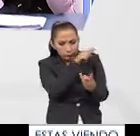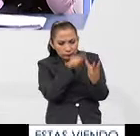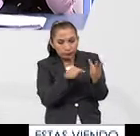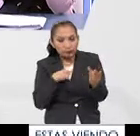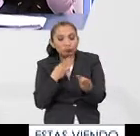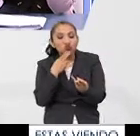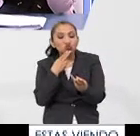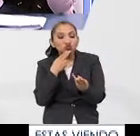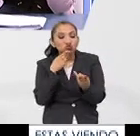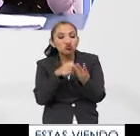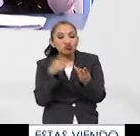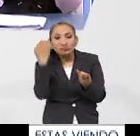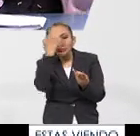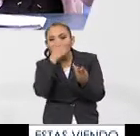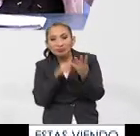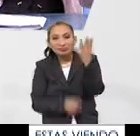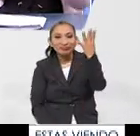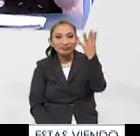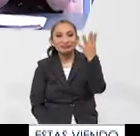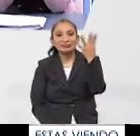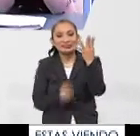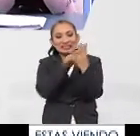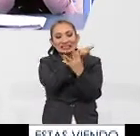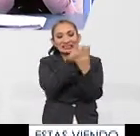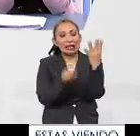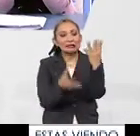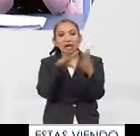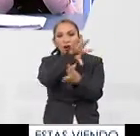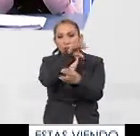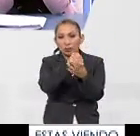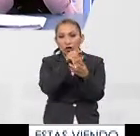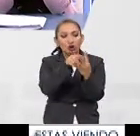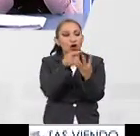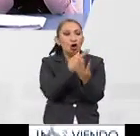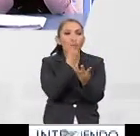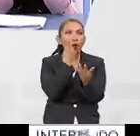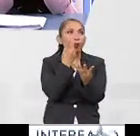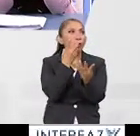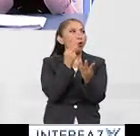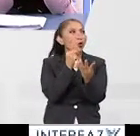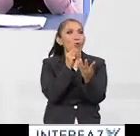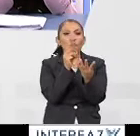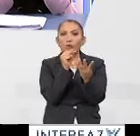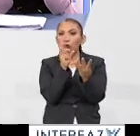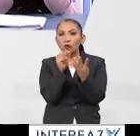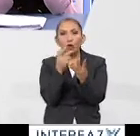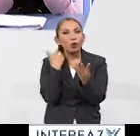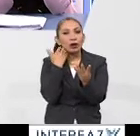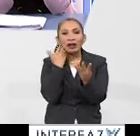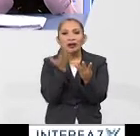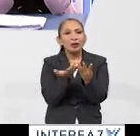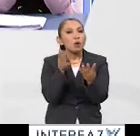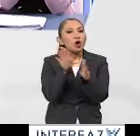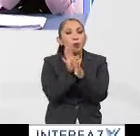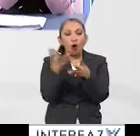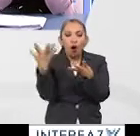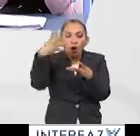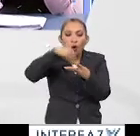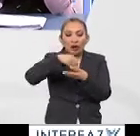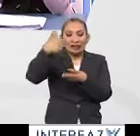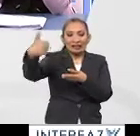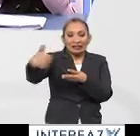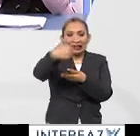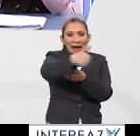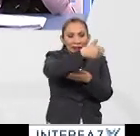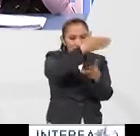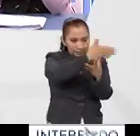implementación y en la evaluación, porque queremos que sea algo integral, ¿no? No que, digamos, La intención es que se incorpore en cada una